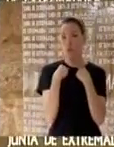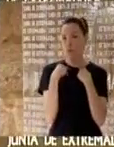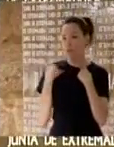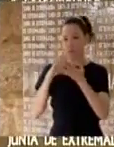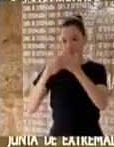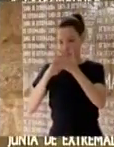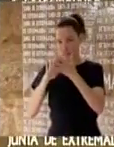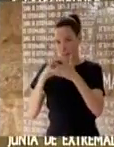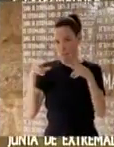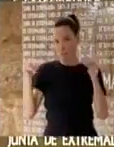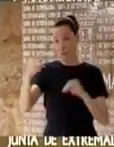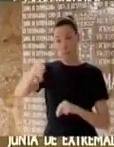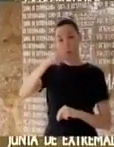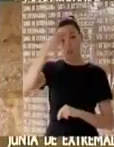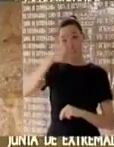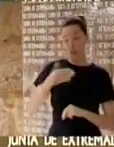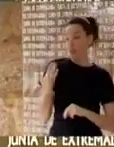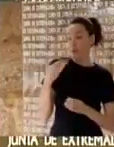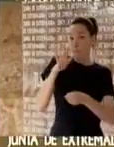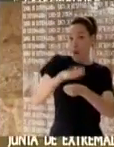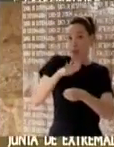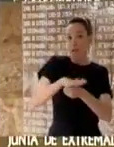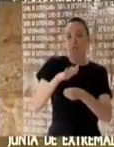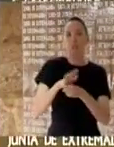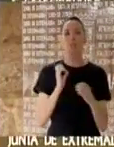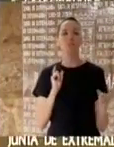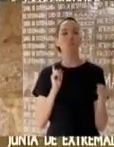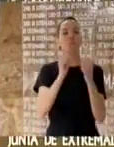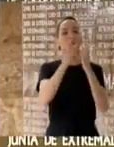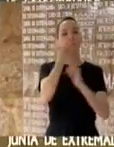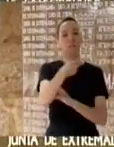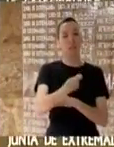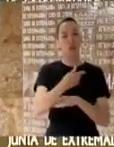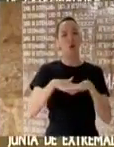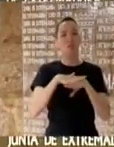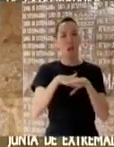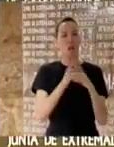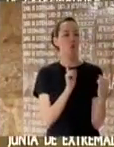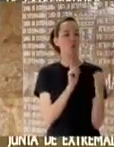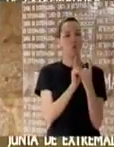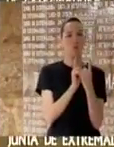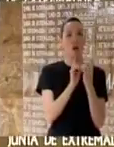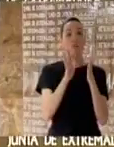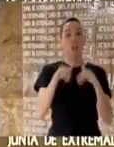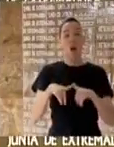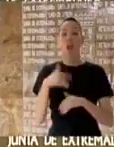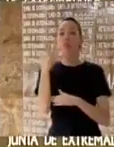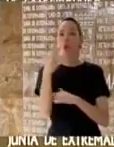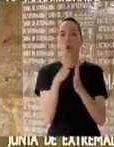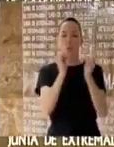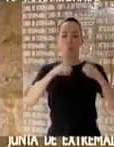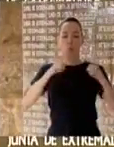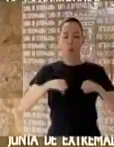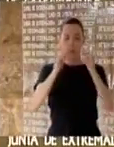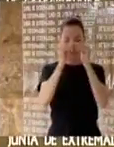termino, que el pasado martes tuve una reunión con el presidente del Gobierno donde alcanzamos 5 acuerdos.